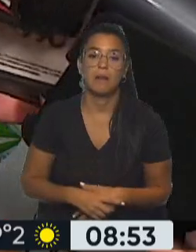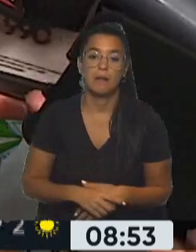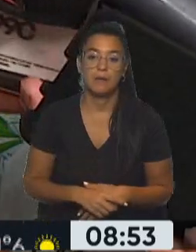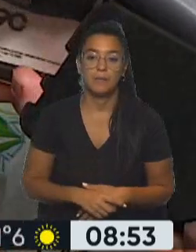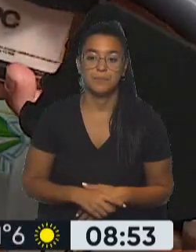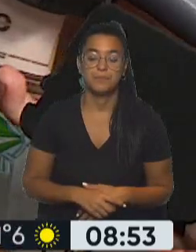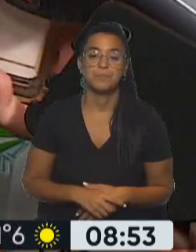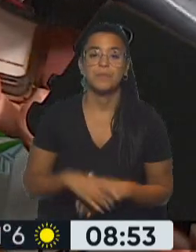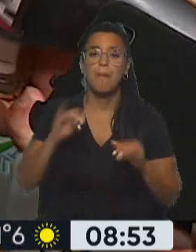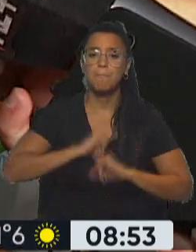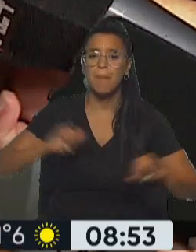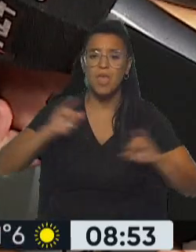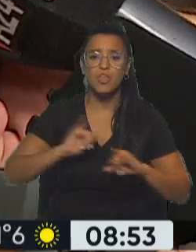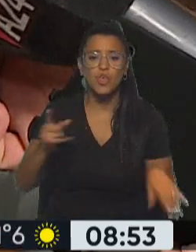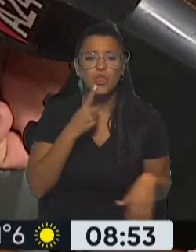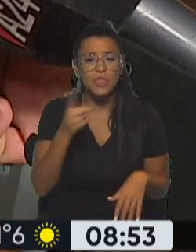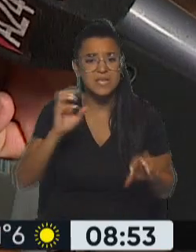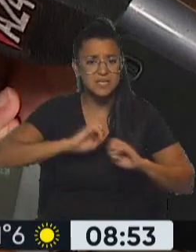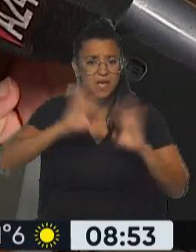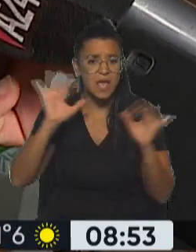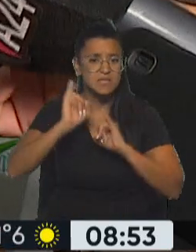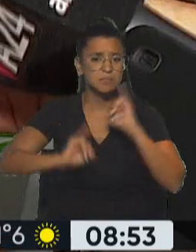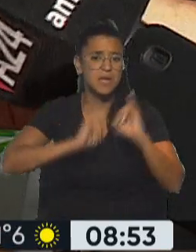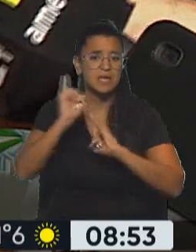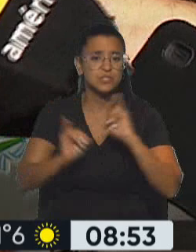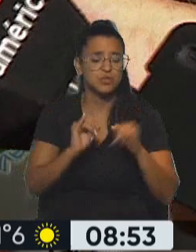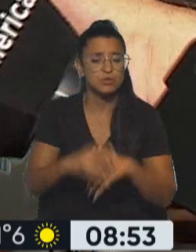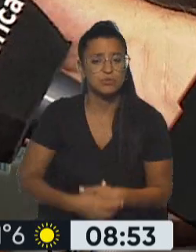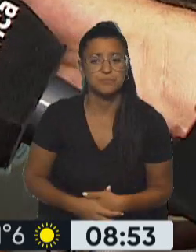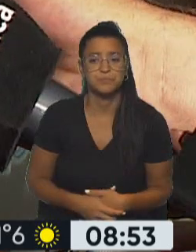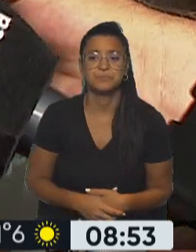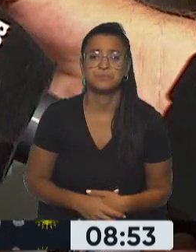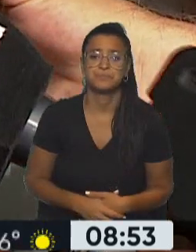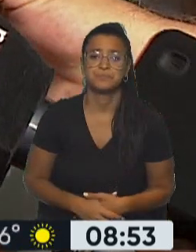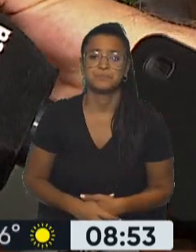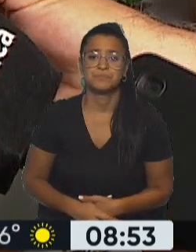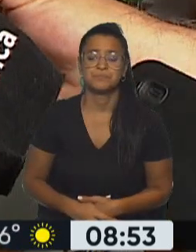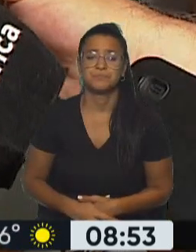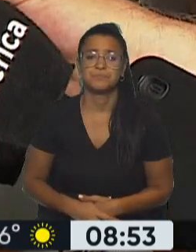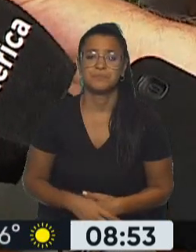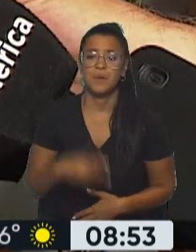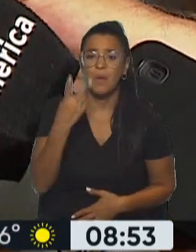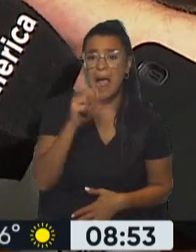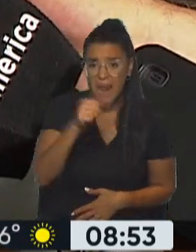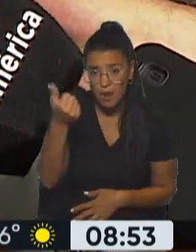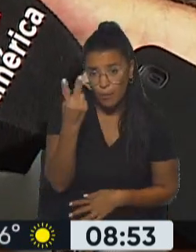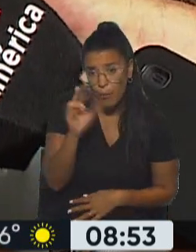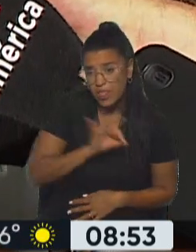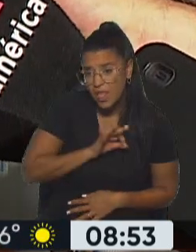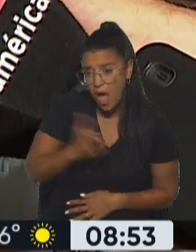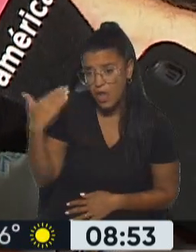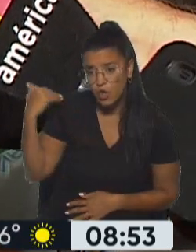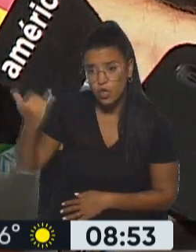Hay varios medios que dicen con claridad la explicación. Ganaron, hace 20 años que están.